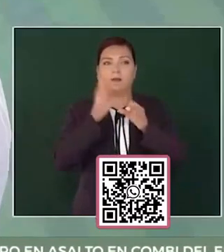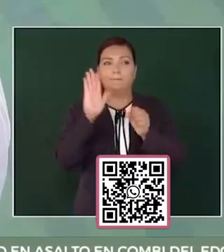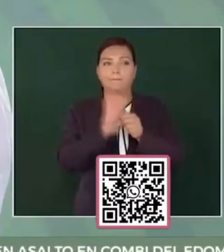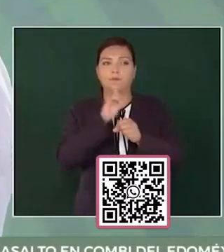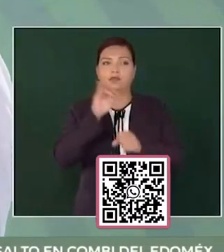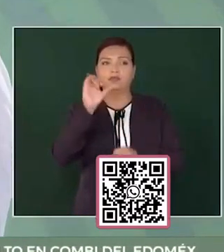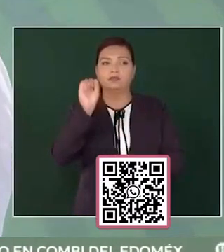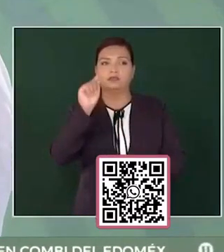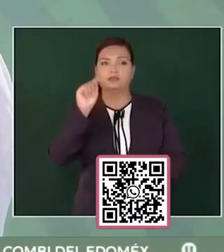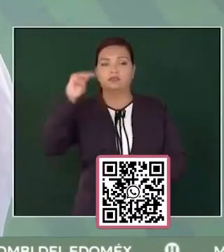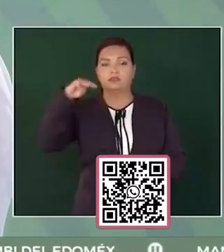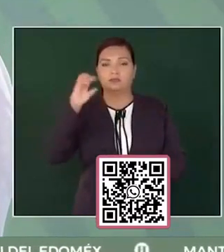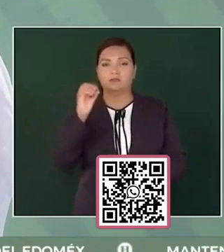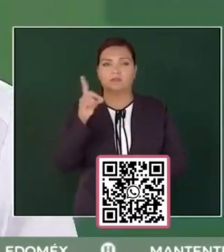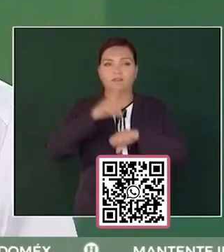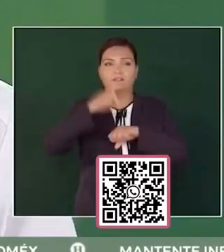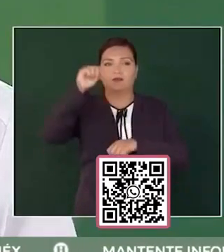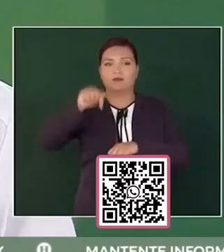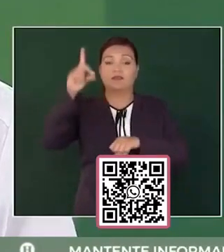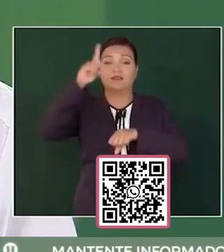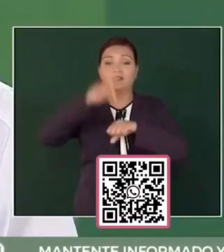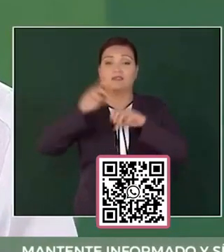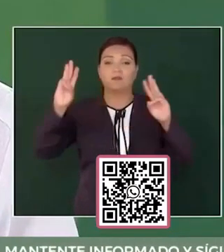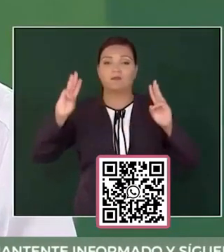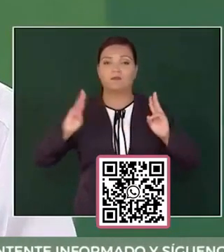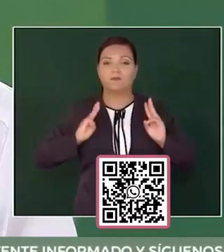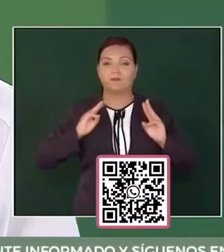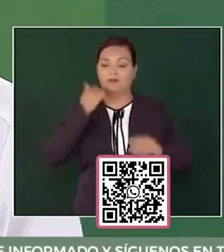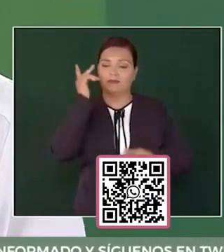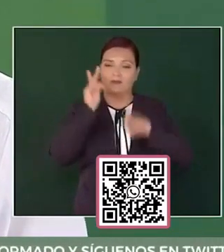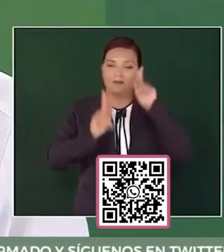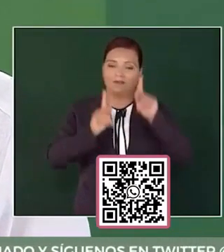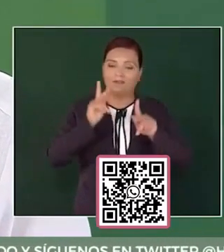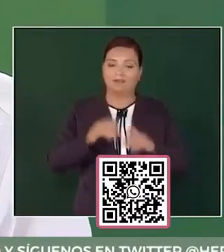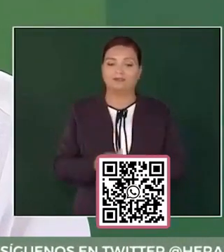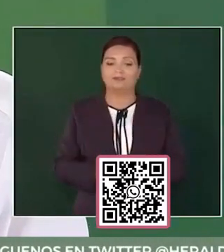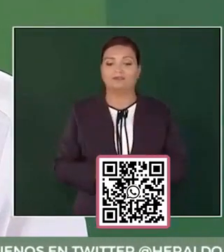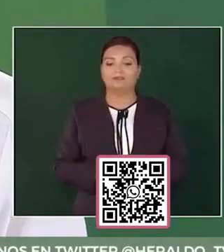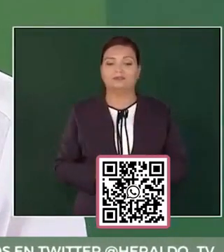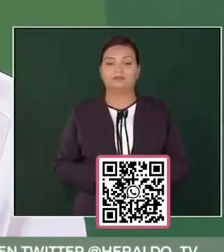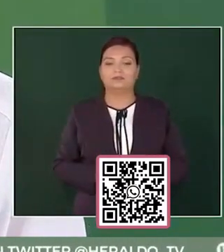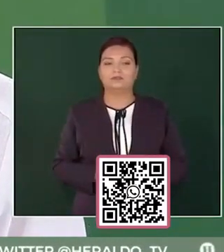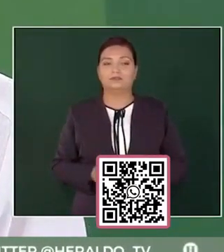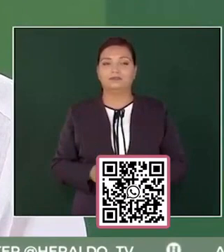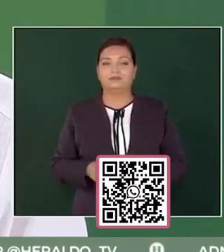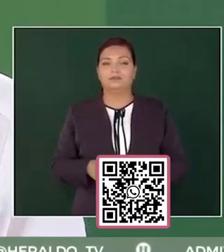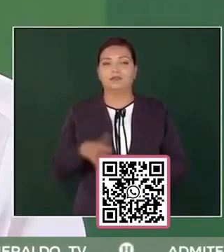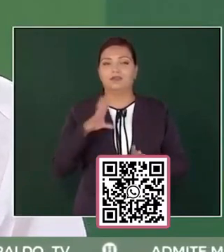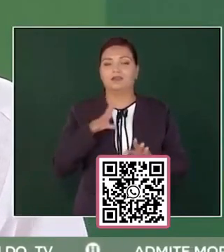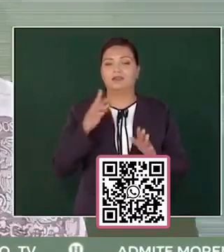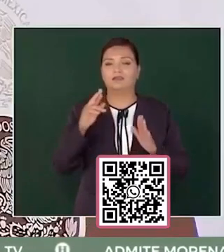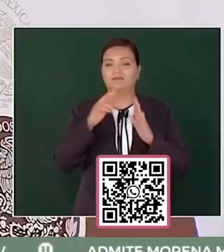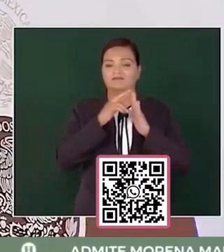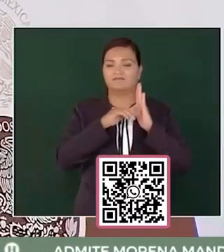a conocer lo que está haciendo el gobierno, uh-huh, a conocer cuánto está gastando, a conocer si hay un